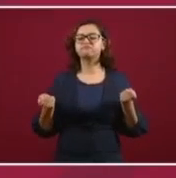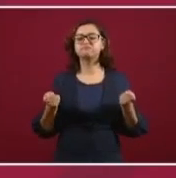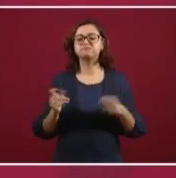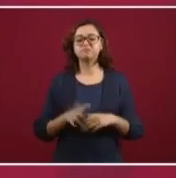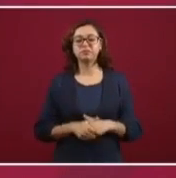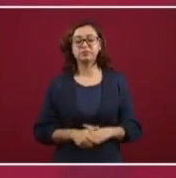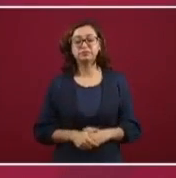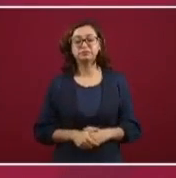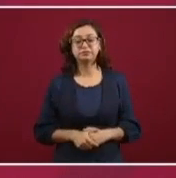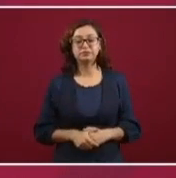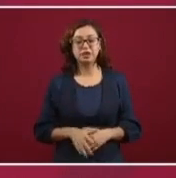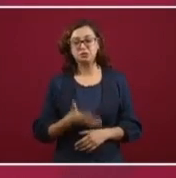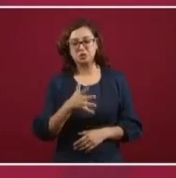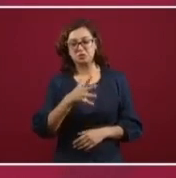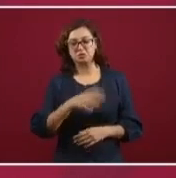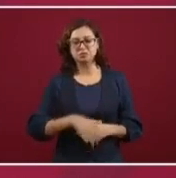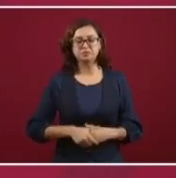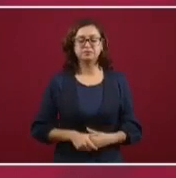palabras más, palabras menos,